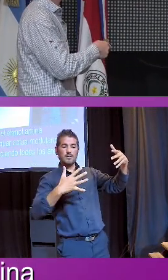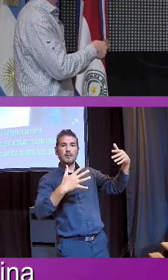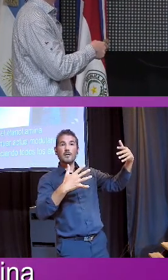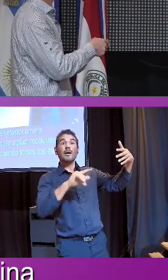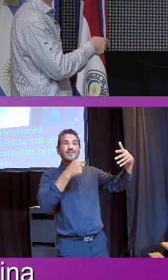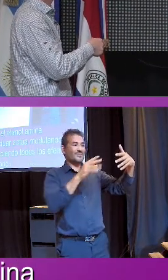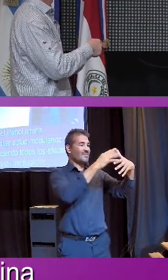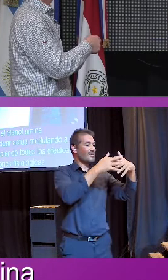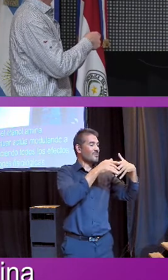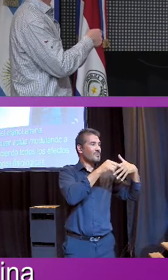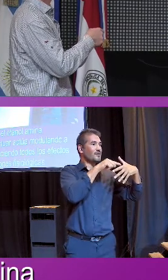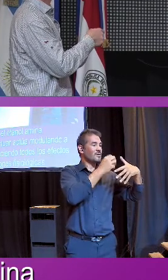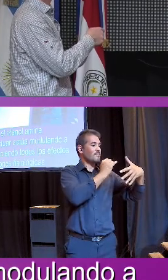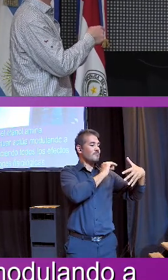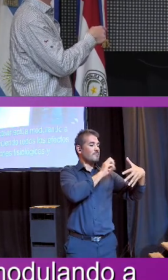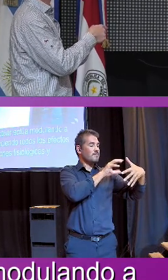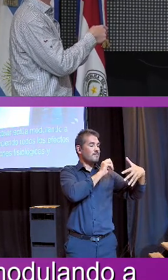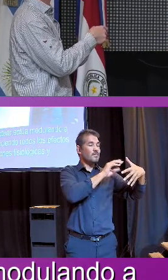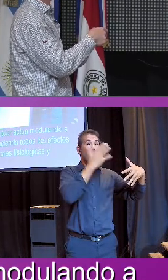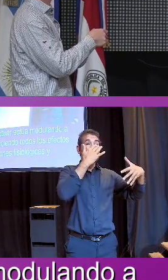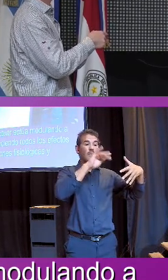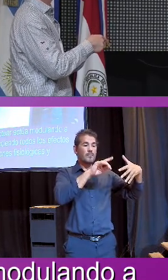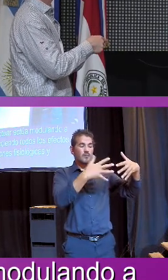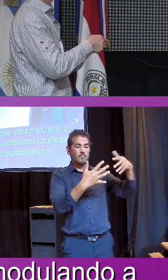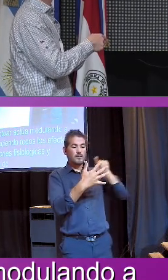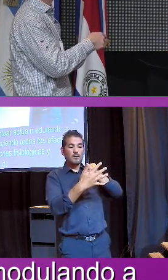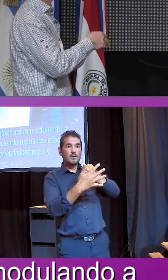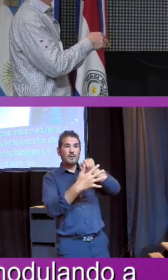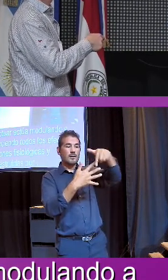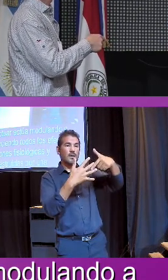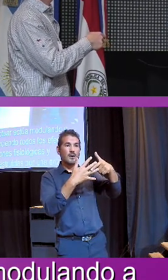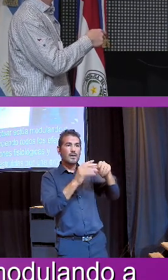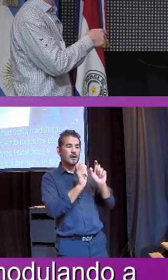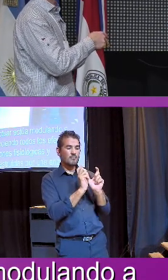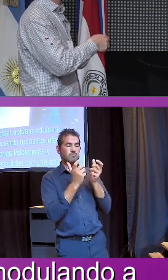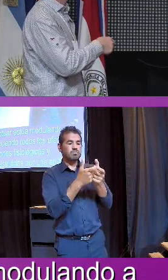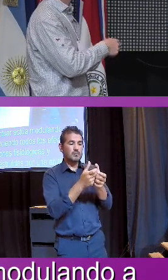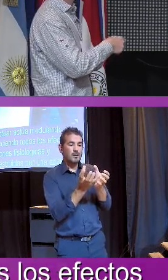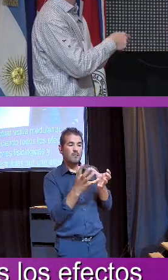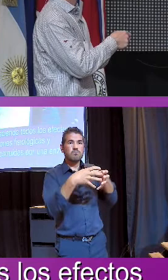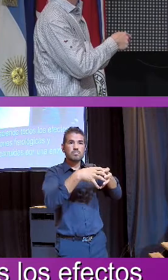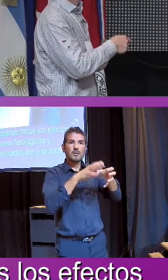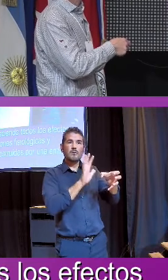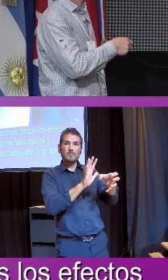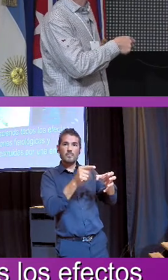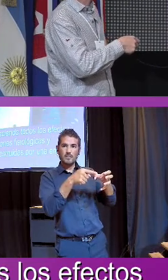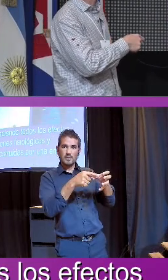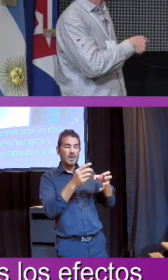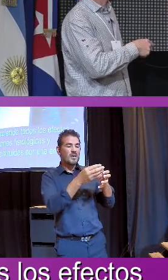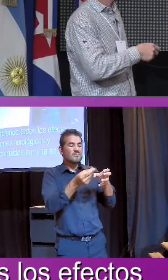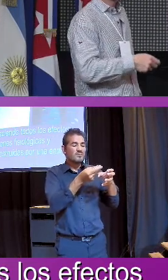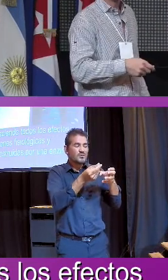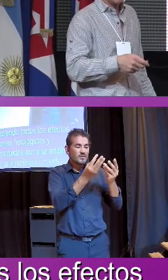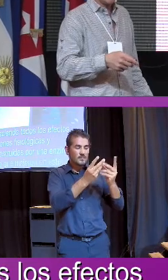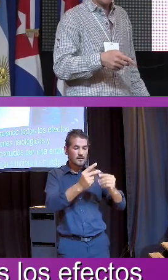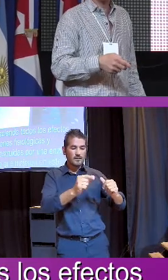funciones fisiológicas, y después son atrapadas para ser destruidas por una enzima, ¿sí?, una hidrolasa de ácidos grasos. Lo que hicieron en